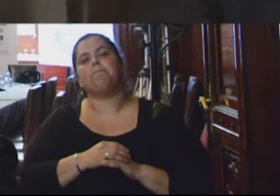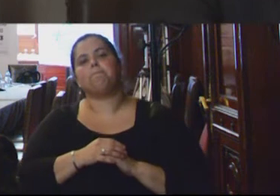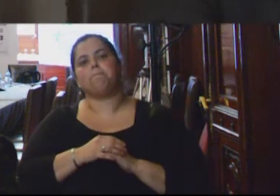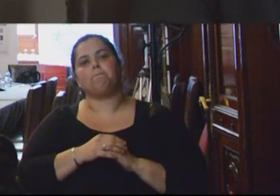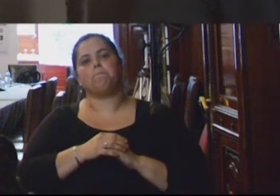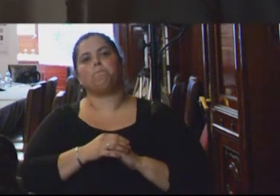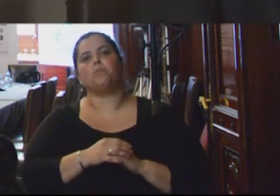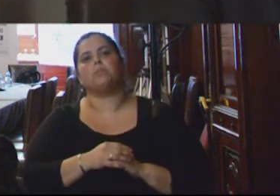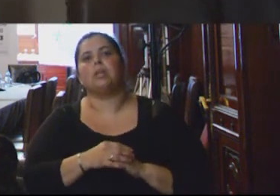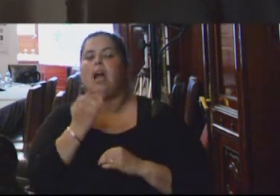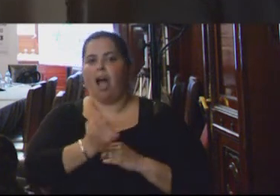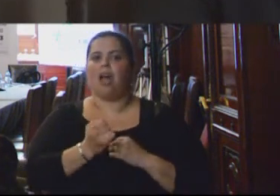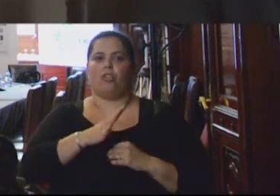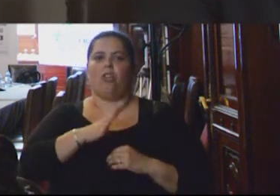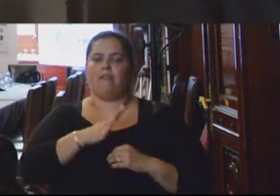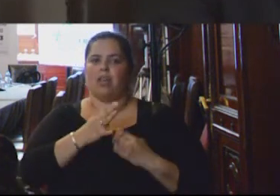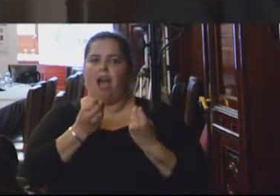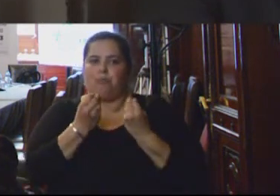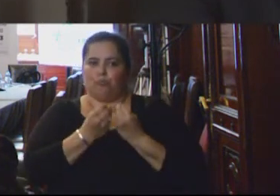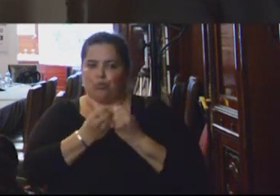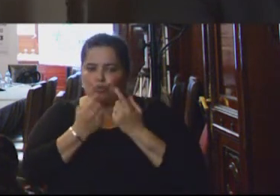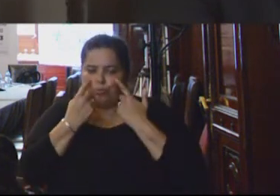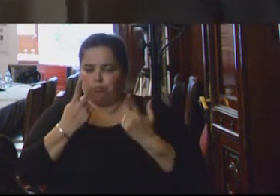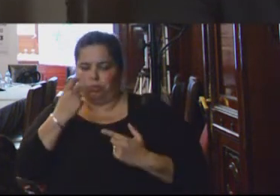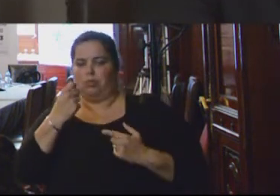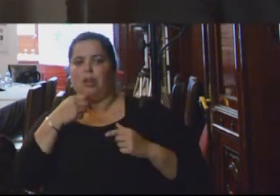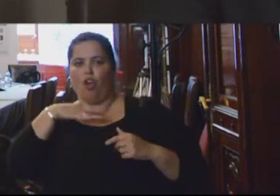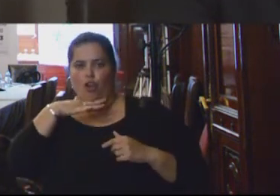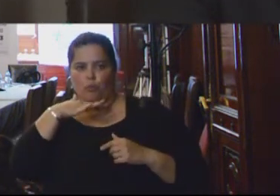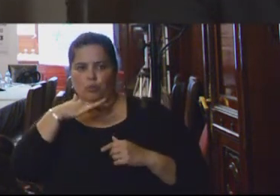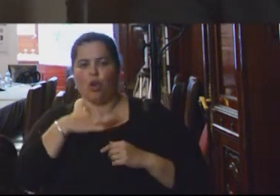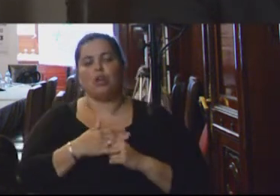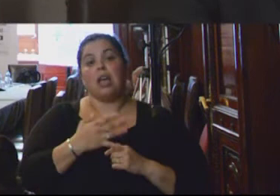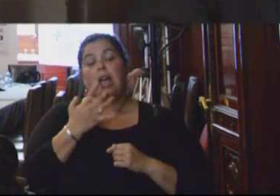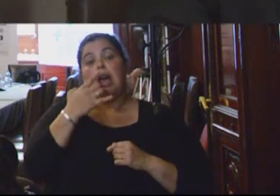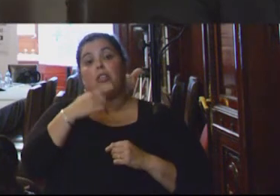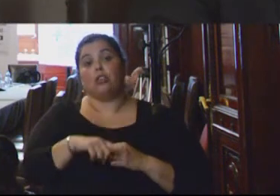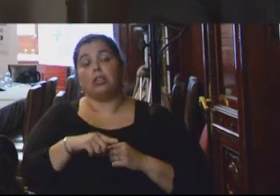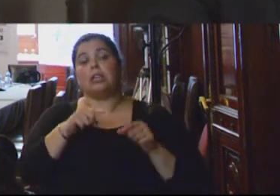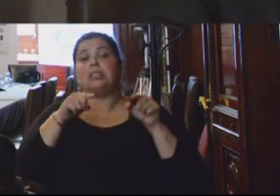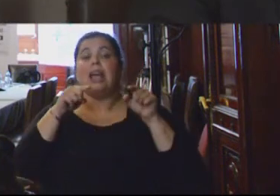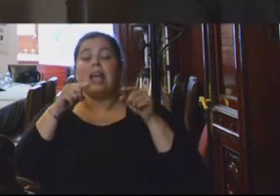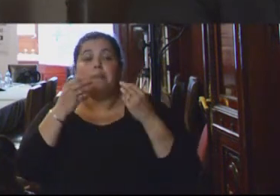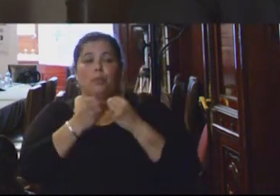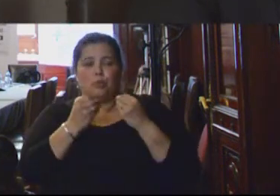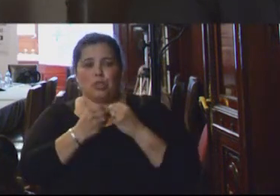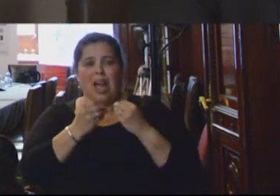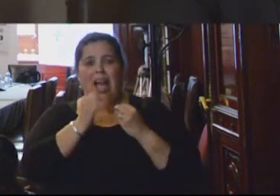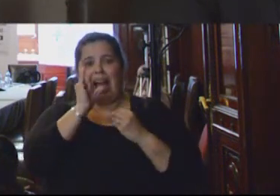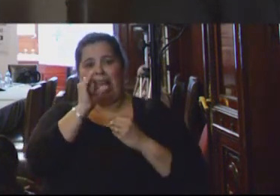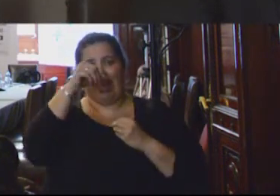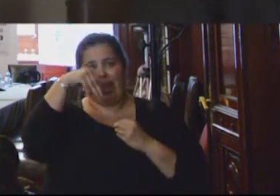indicios de corrupción. Motivo de la preocupación es además la impunidad con la cual actúan